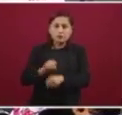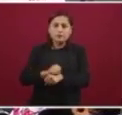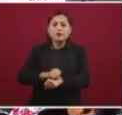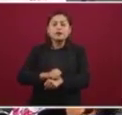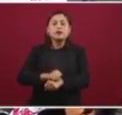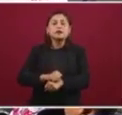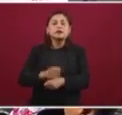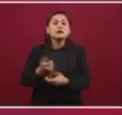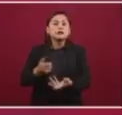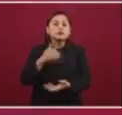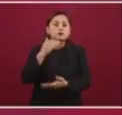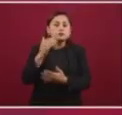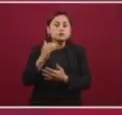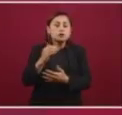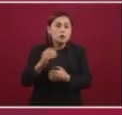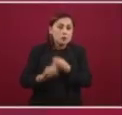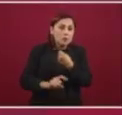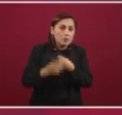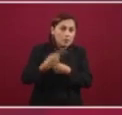No,